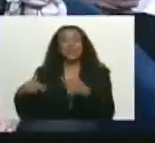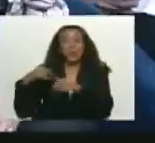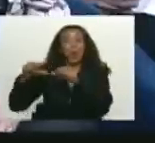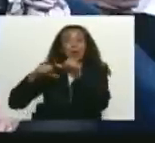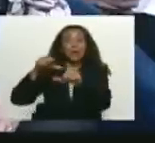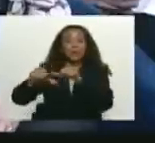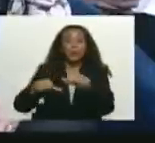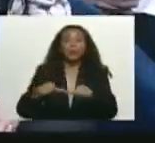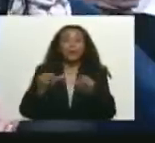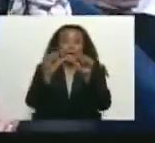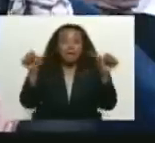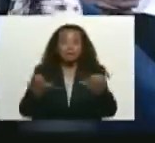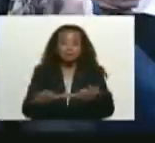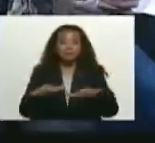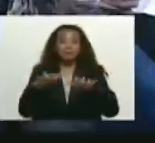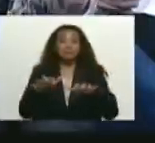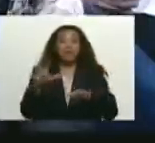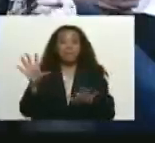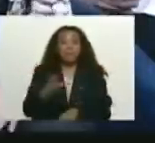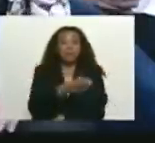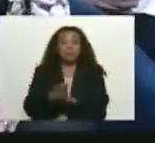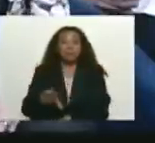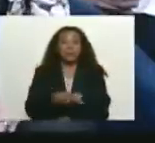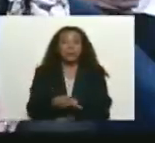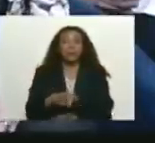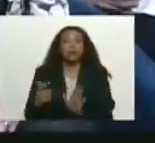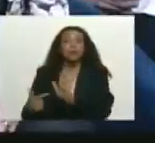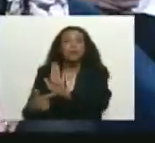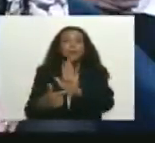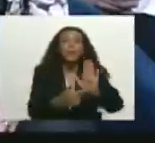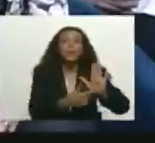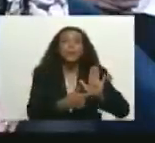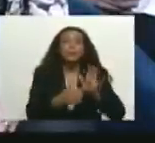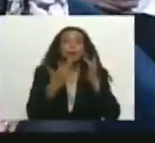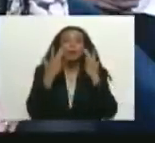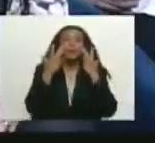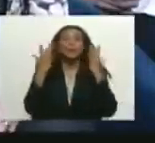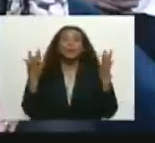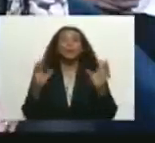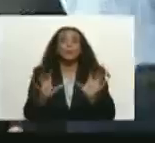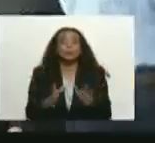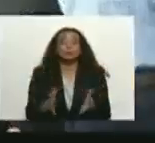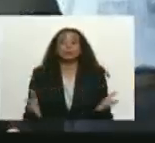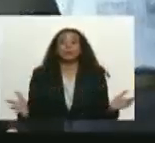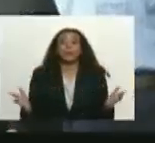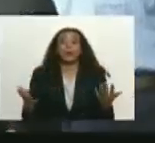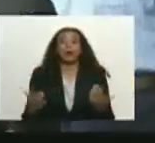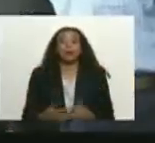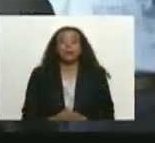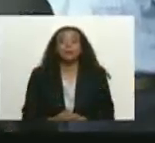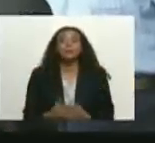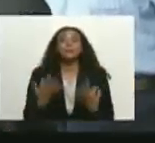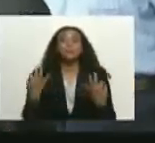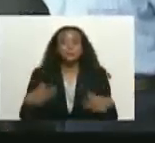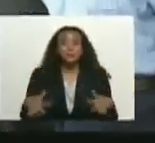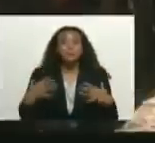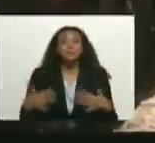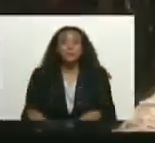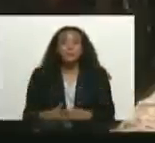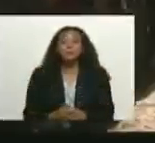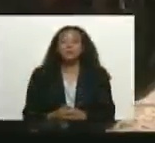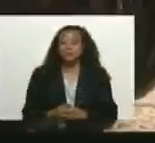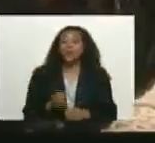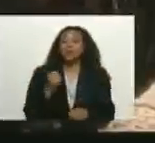por el sistema. Dieron ellos una demostración gigantesca de venezolanidad,